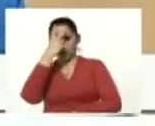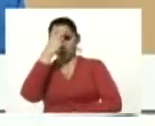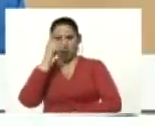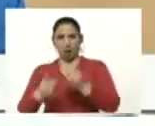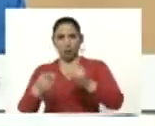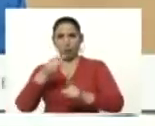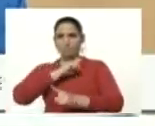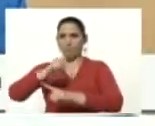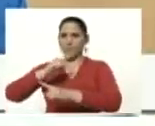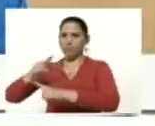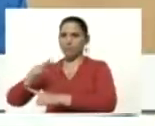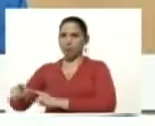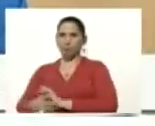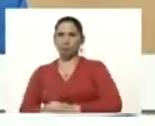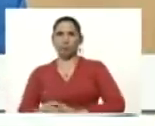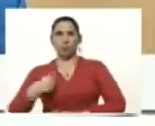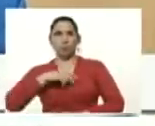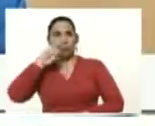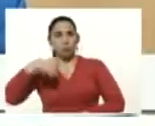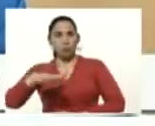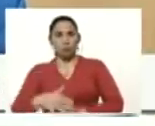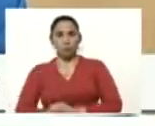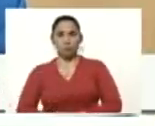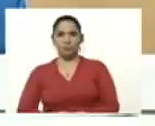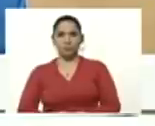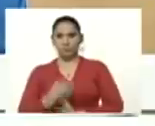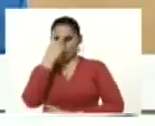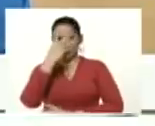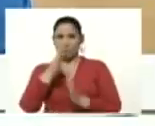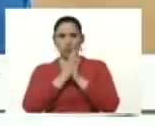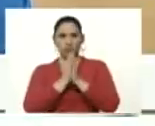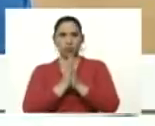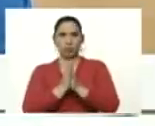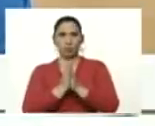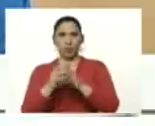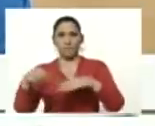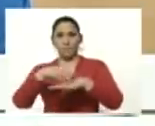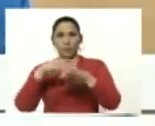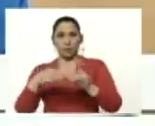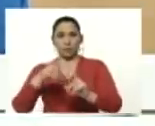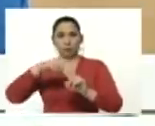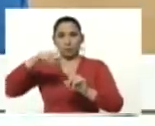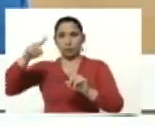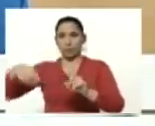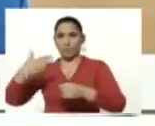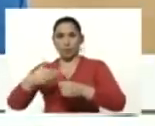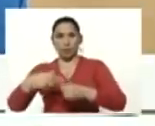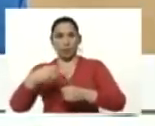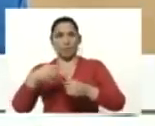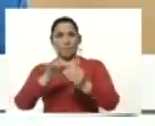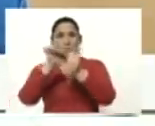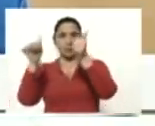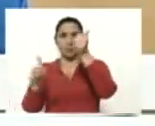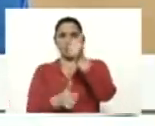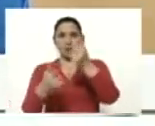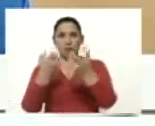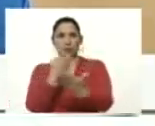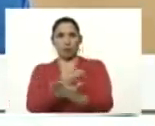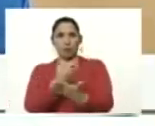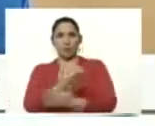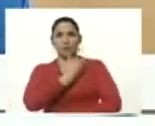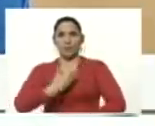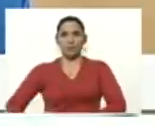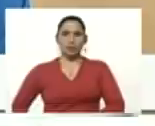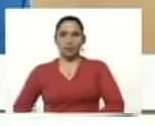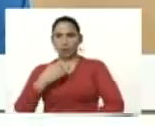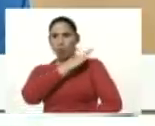algunas orientaciones a nuestro pueblo. Tarek, ministro de Energía y Petróleo, vicepresidente de Economía y presidente